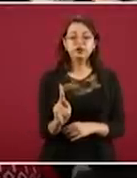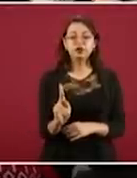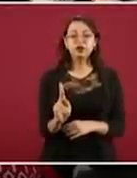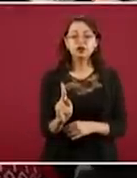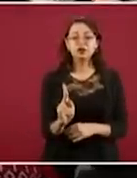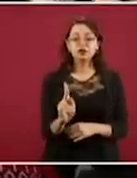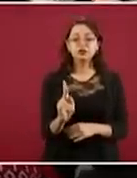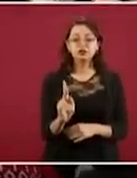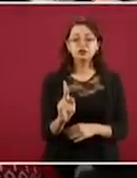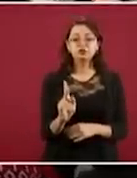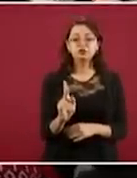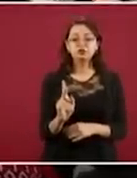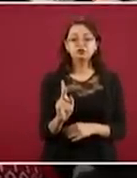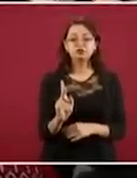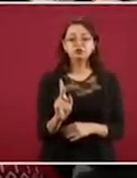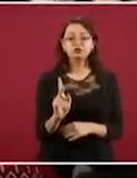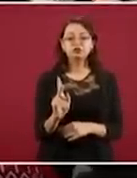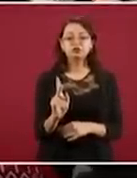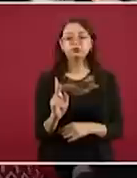como